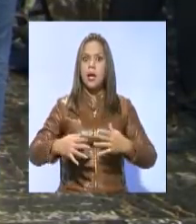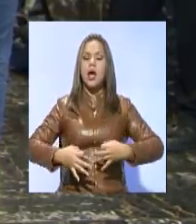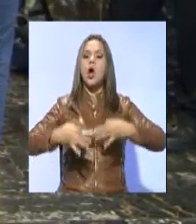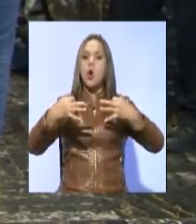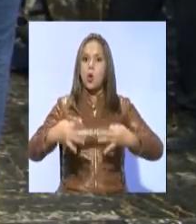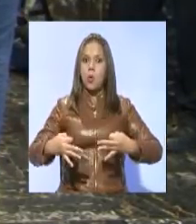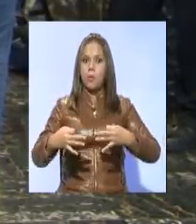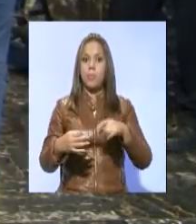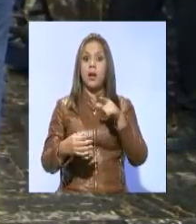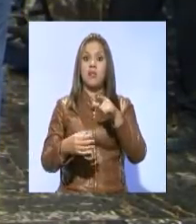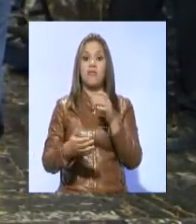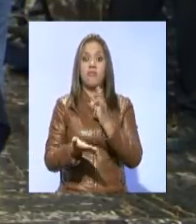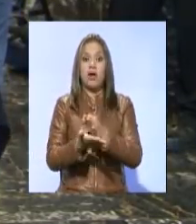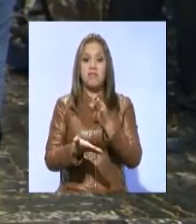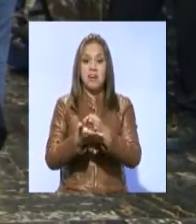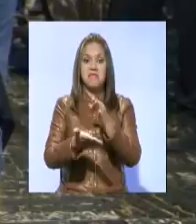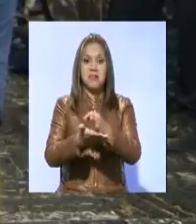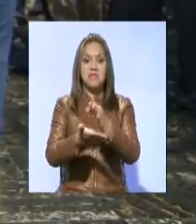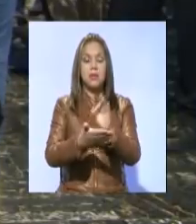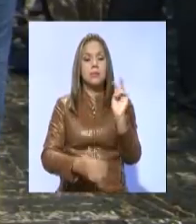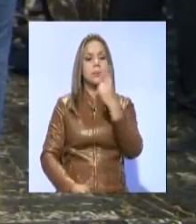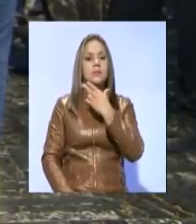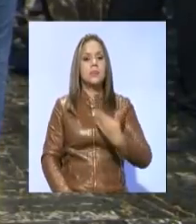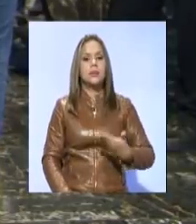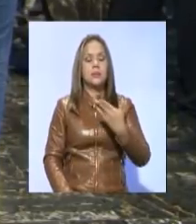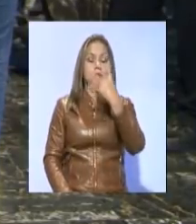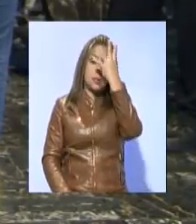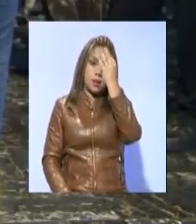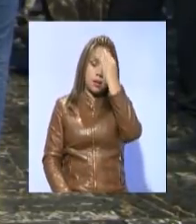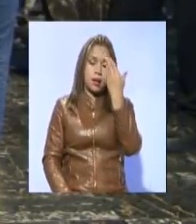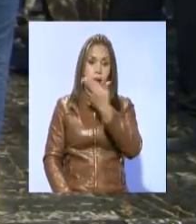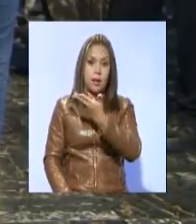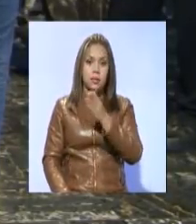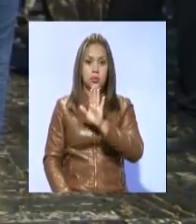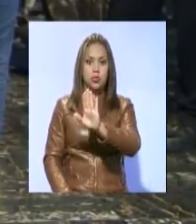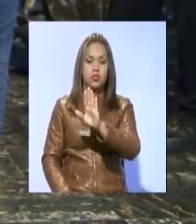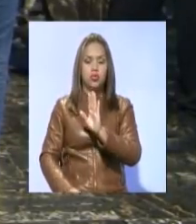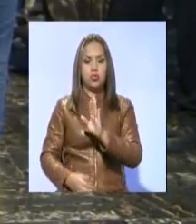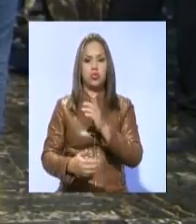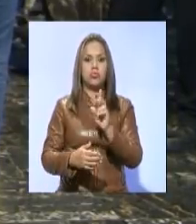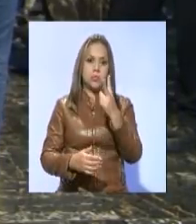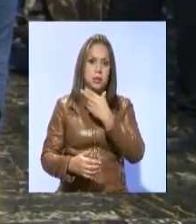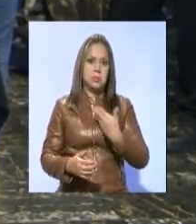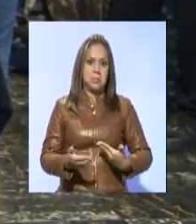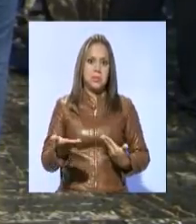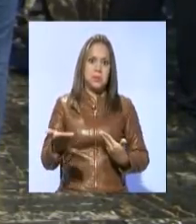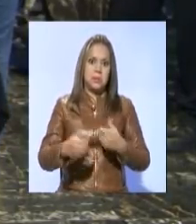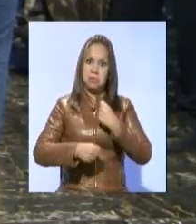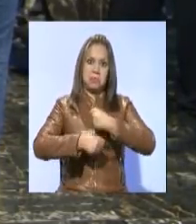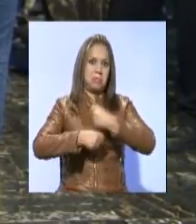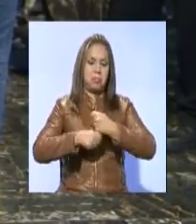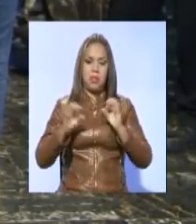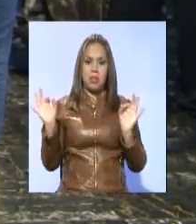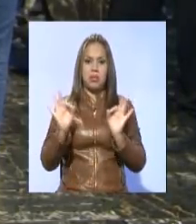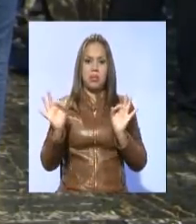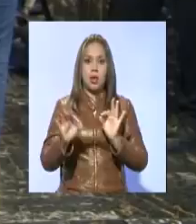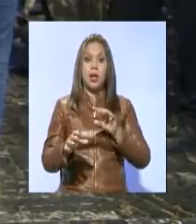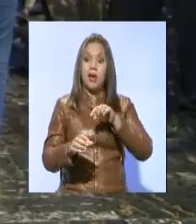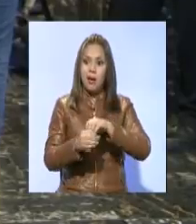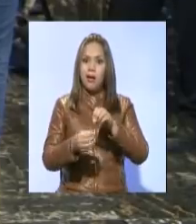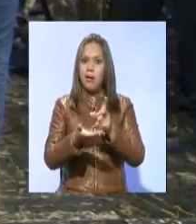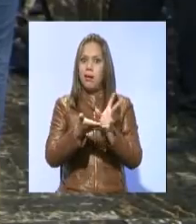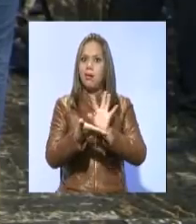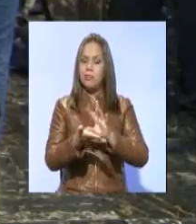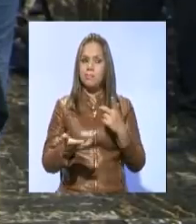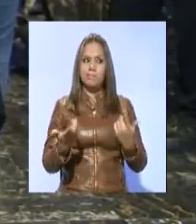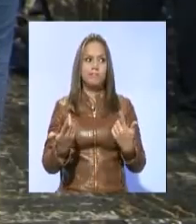de la República, Jorge Glass. Este tema justamente generaría debate al interior de la Asamblea Nacional. Según el asambleísta Luis Fernando